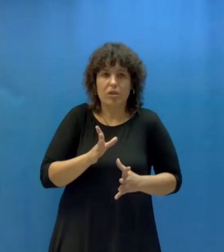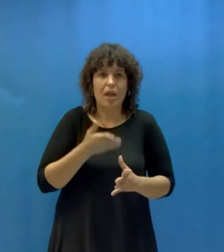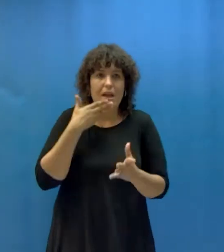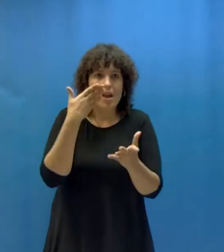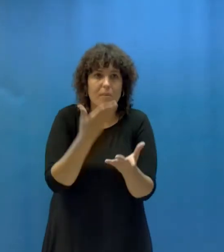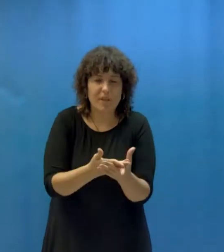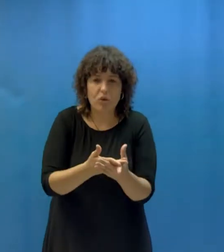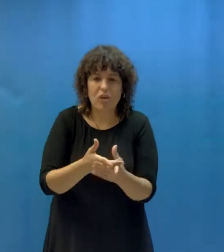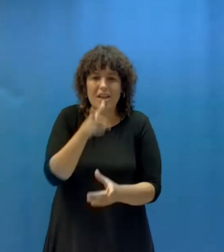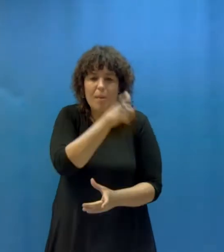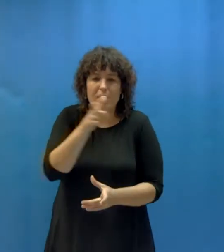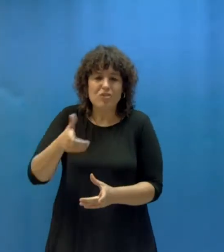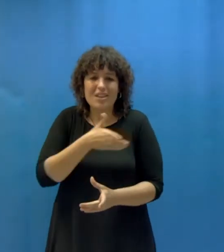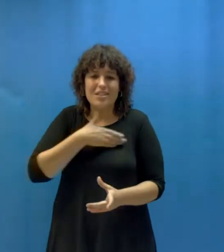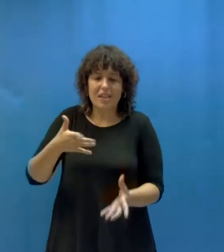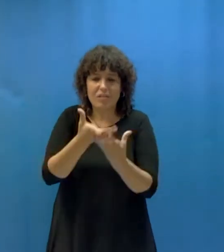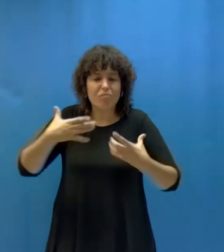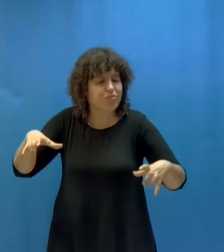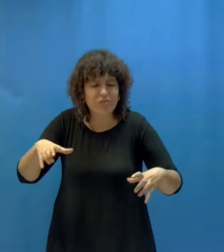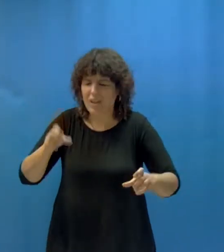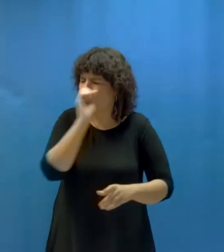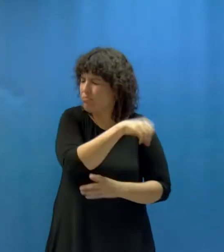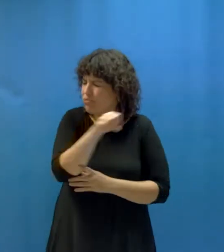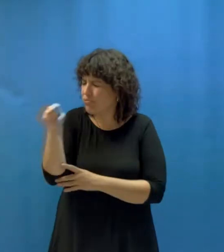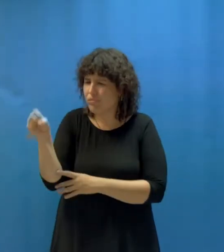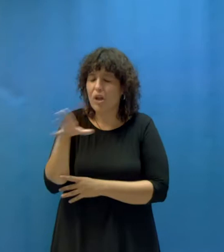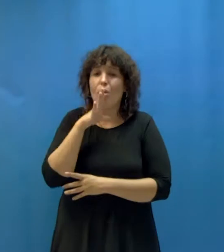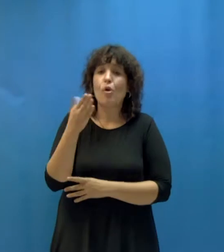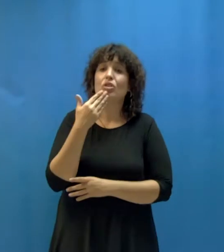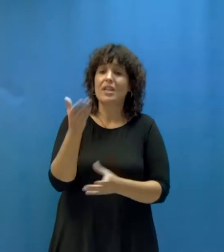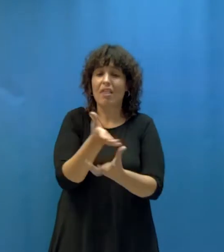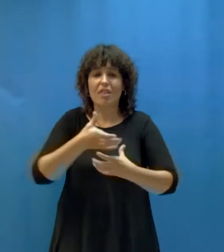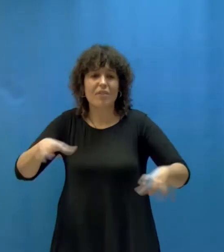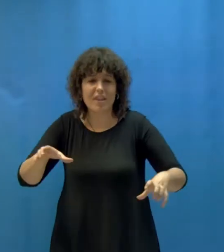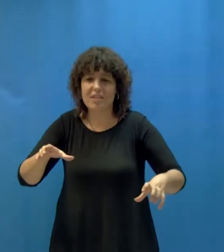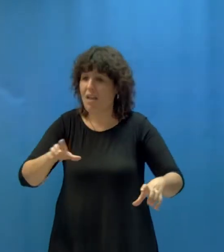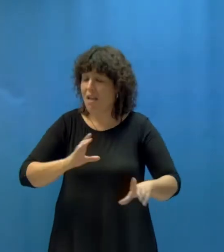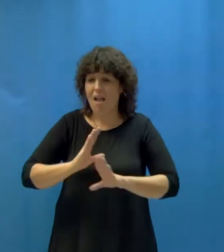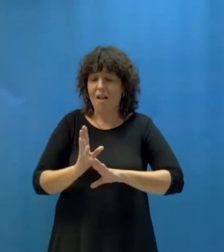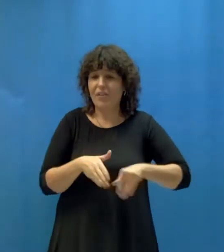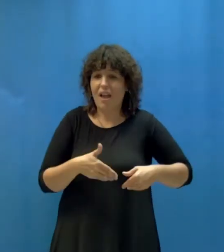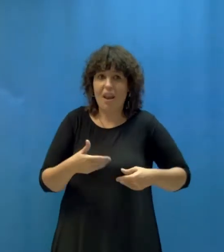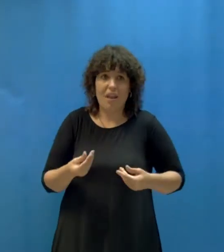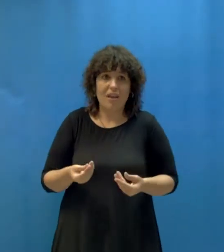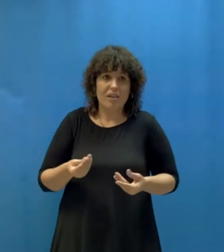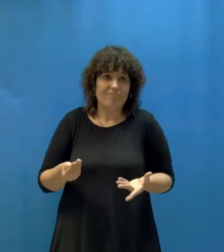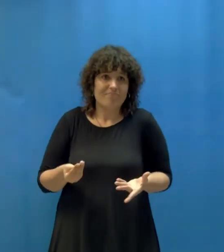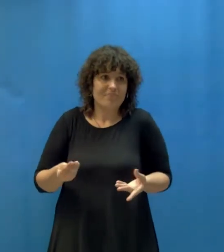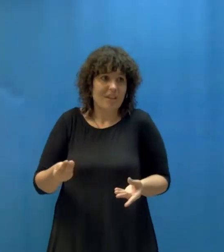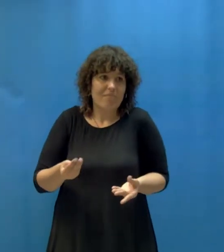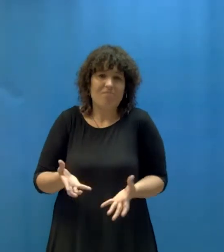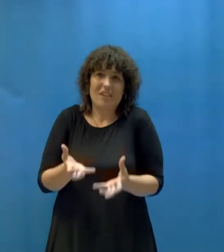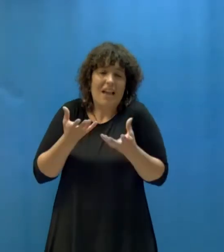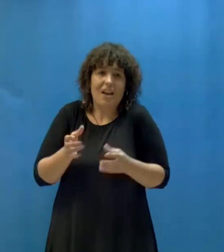instrumento para hacer política, porque practican el divide y vencerás. Usted pertenece a un partido con vocación de gobierno, como el Partido Popular,